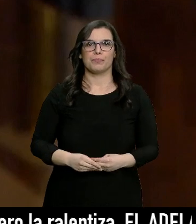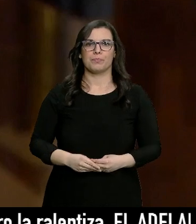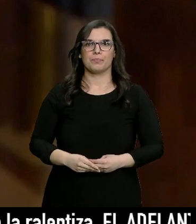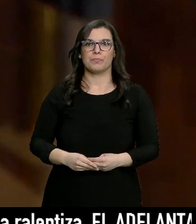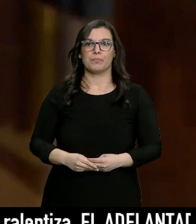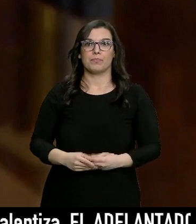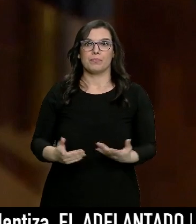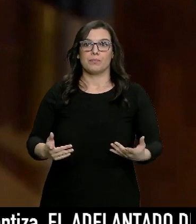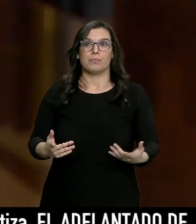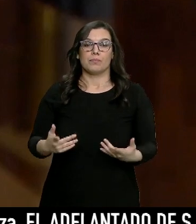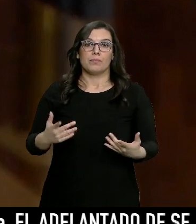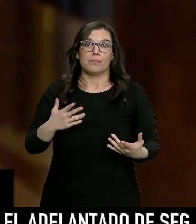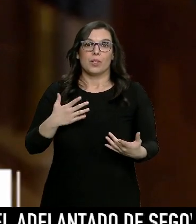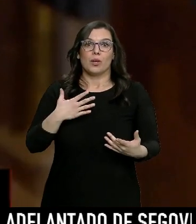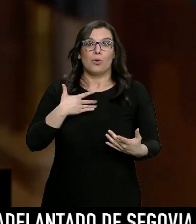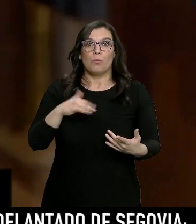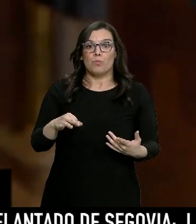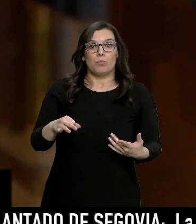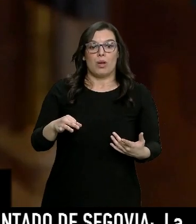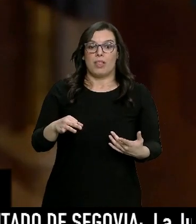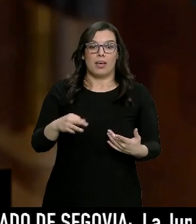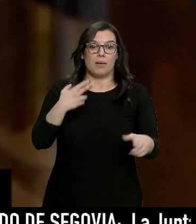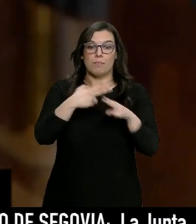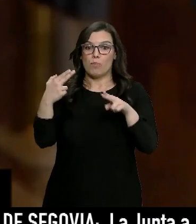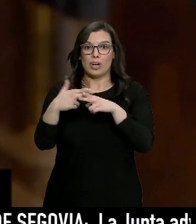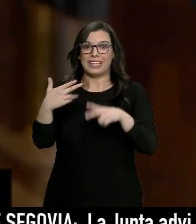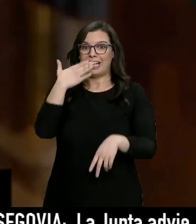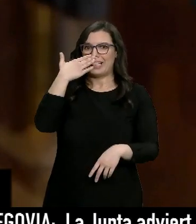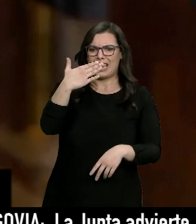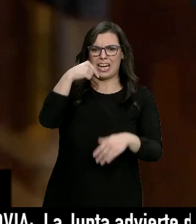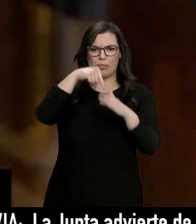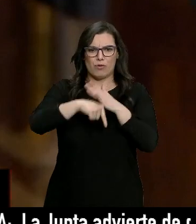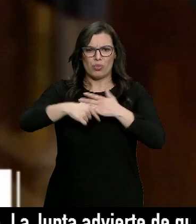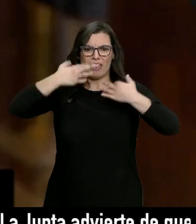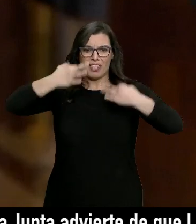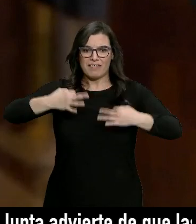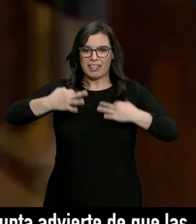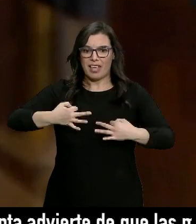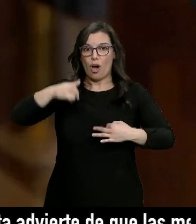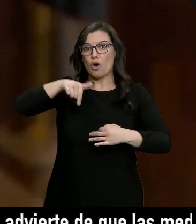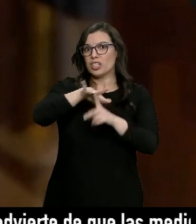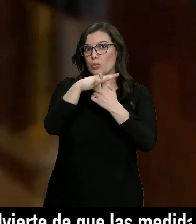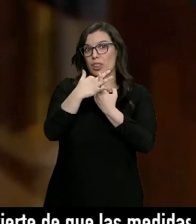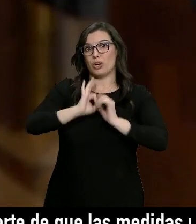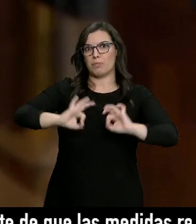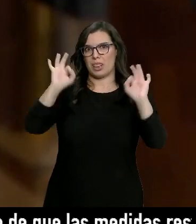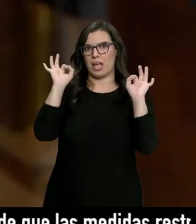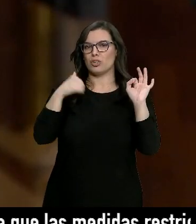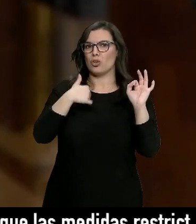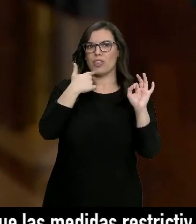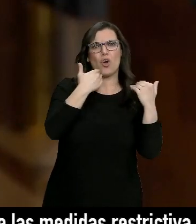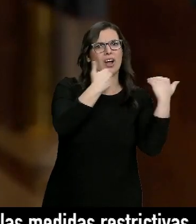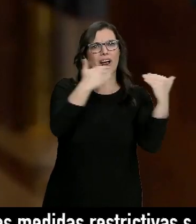Habrá pocas veces que la política tenga que ser tan sincera, tan profunda y tan verdadera, y hoy lo es. Yo le agradezco mucho a